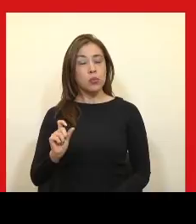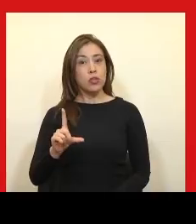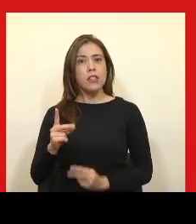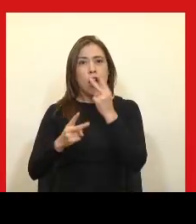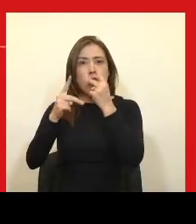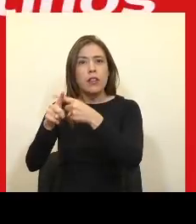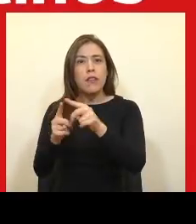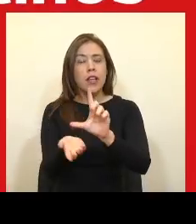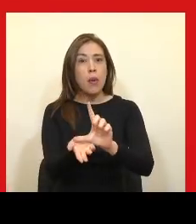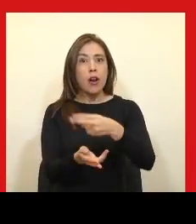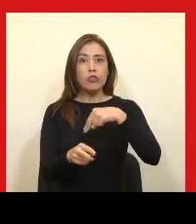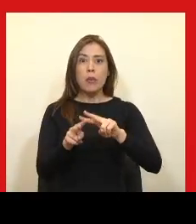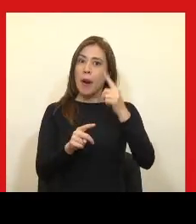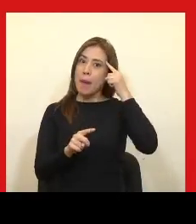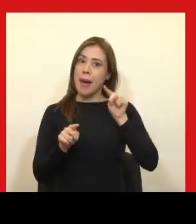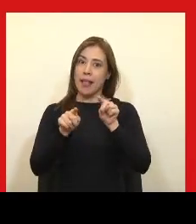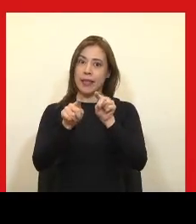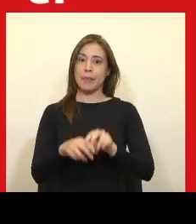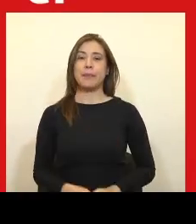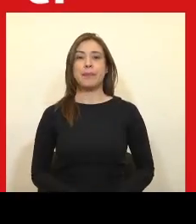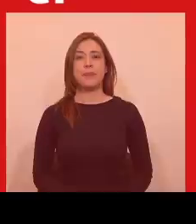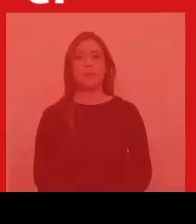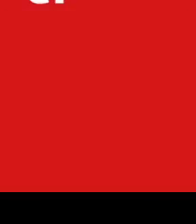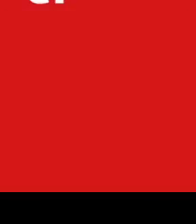www.rutas.bienes.cl y conoce los destinos que tenemos para ti.